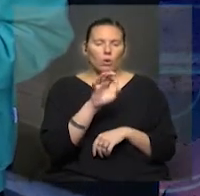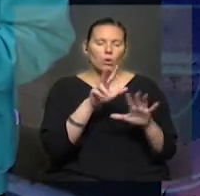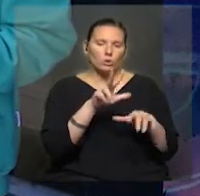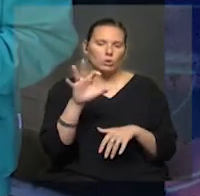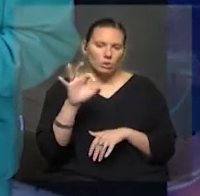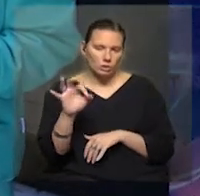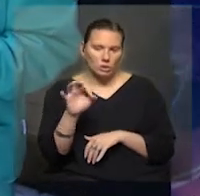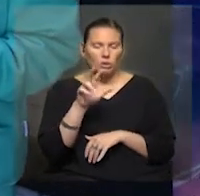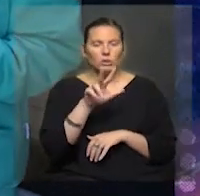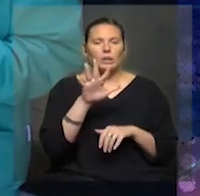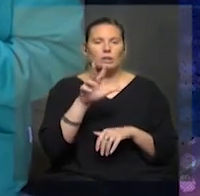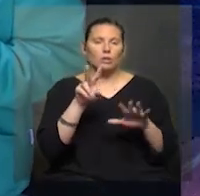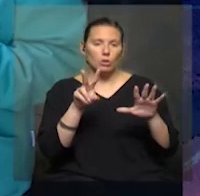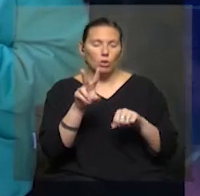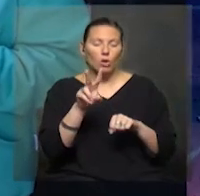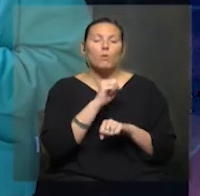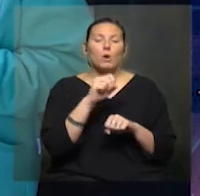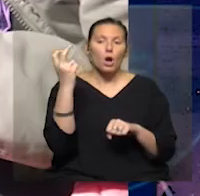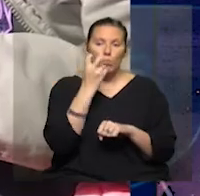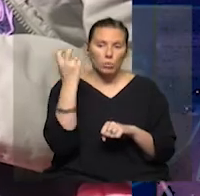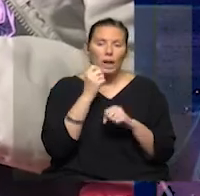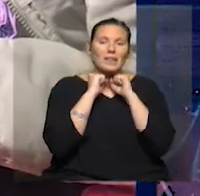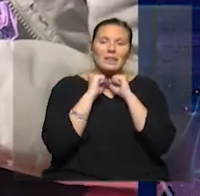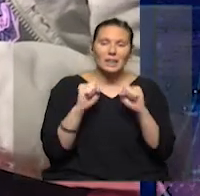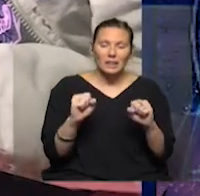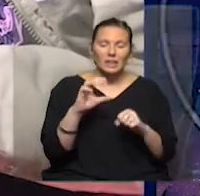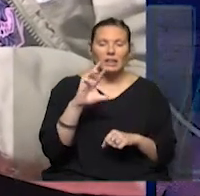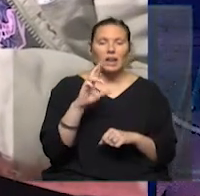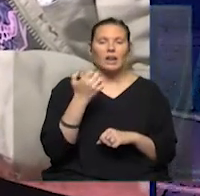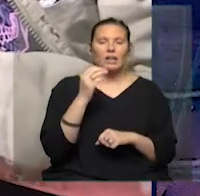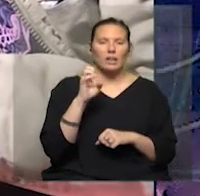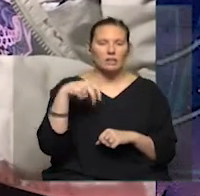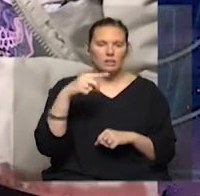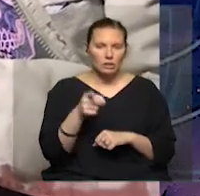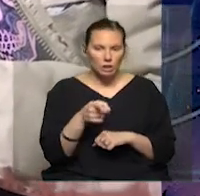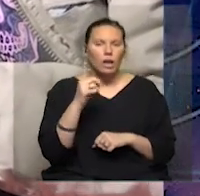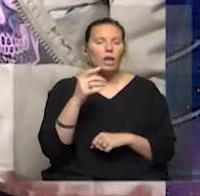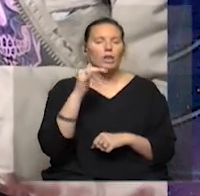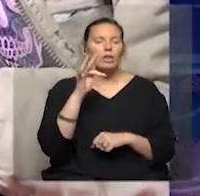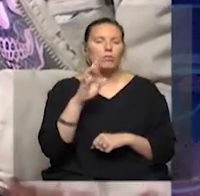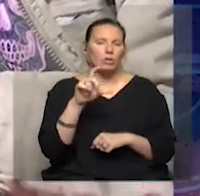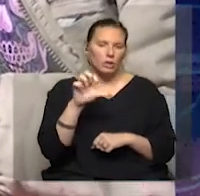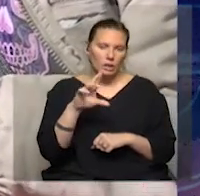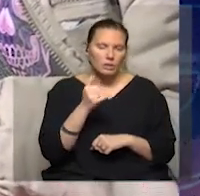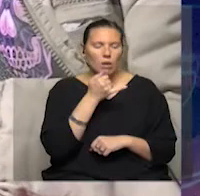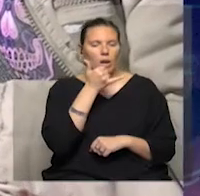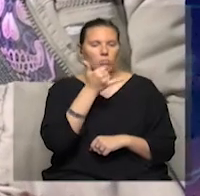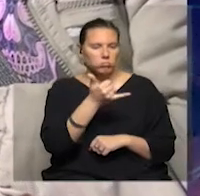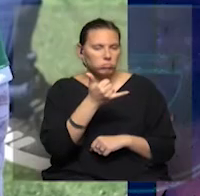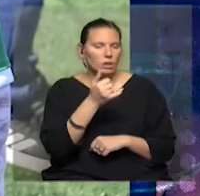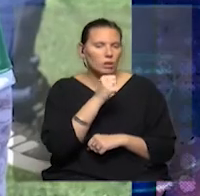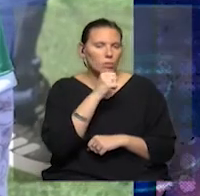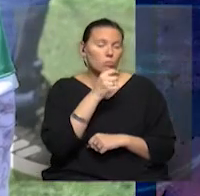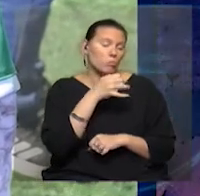092-800-352. Eso pueden buscar información por WhatsApp, eso es la Secretaría del Racing Club de Montevideo. Allá Florencia les va a contestar y los va a poder guiar. Si